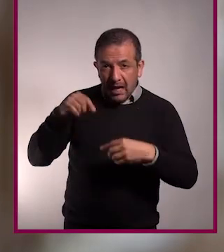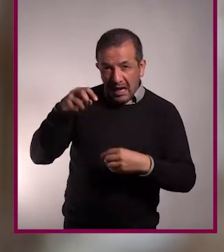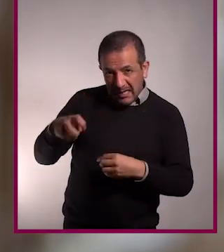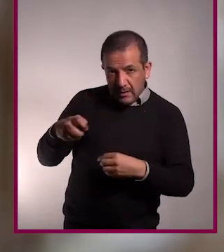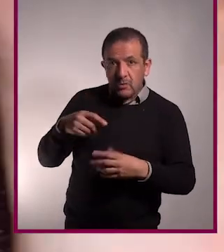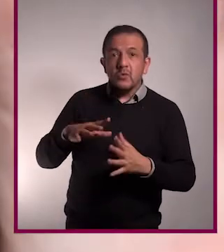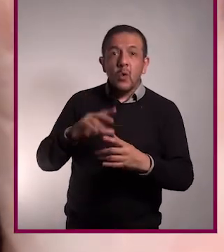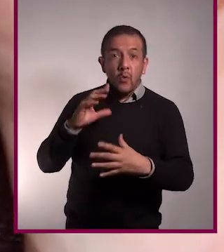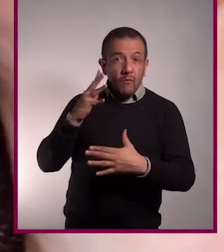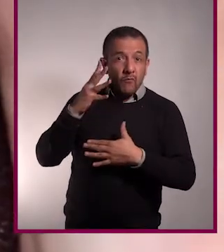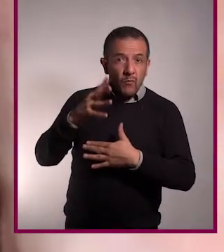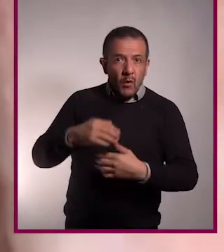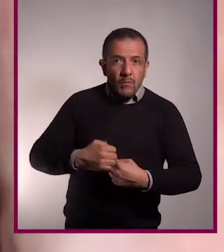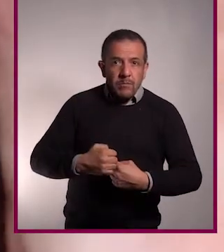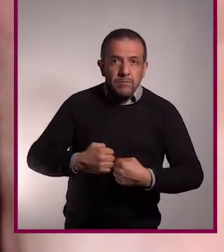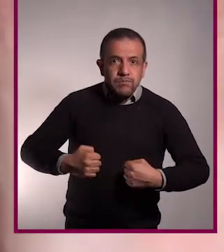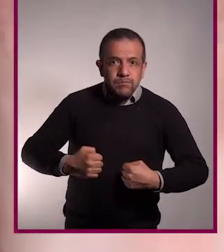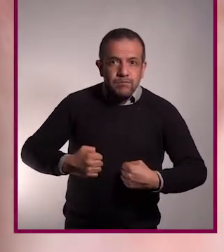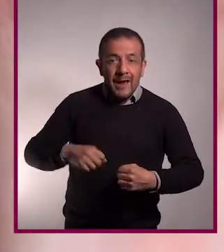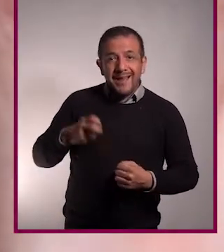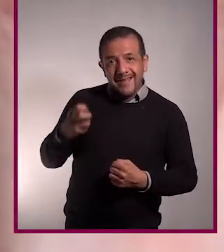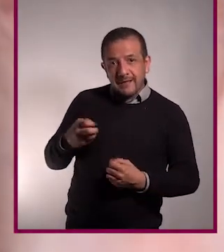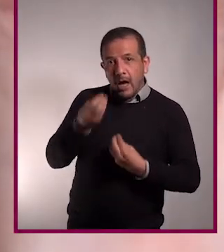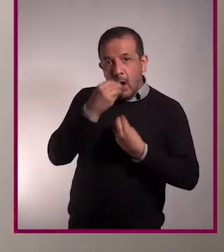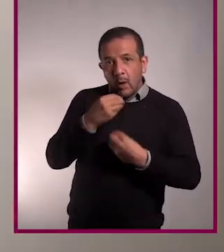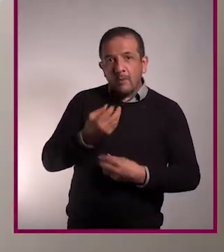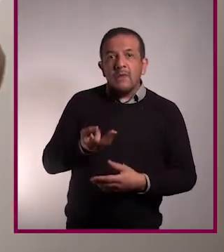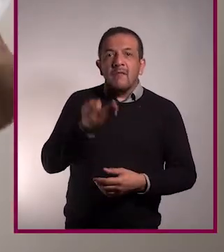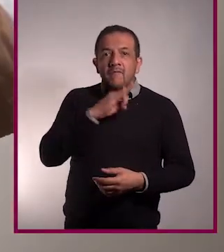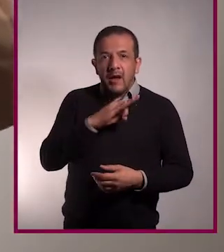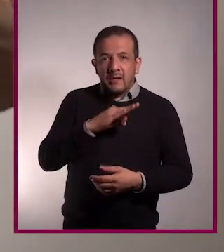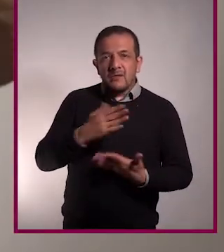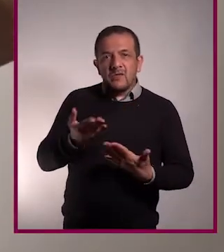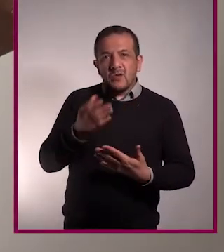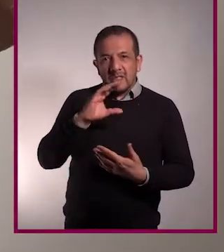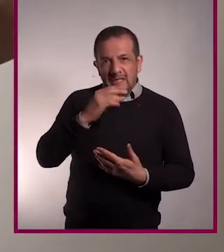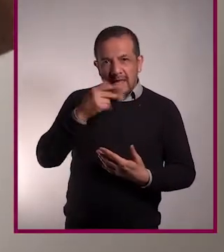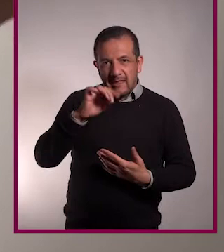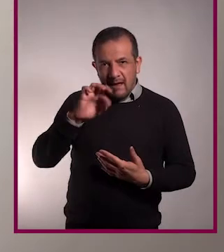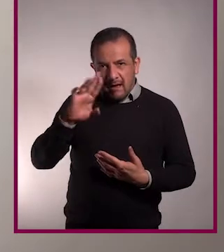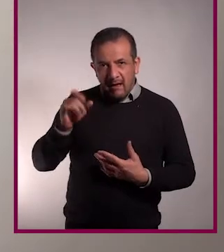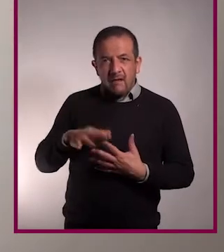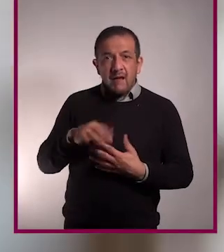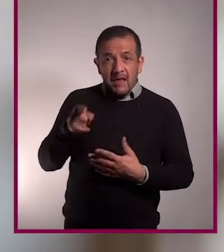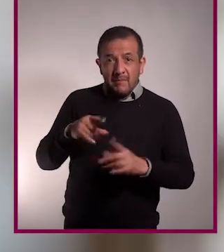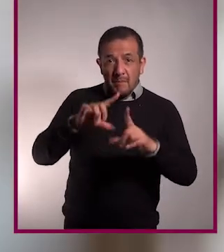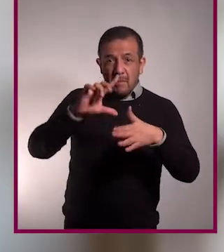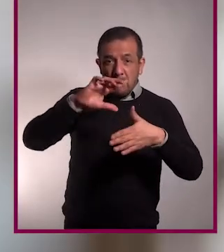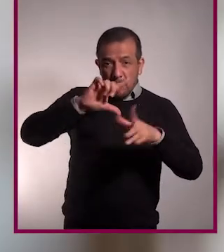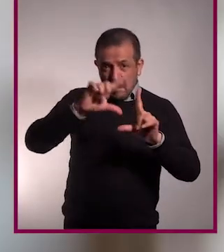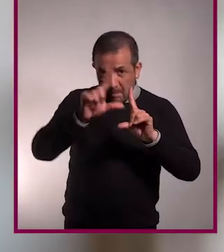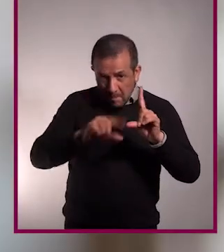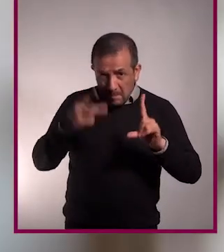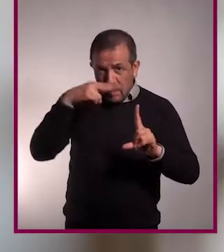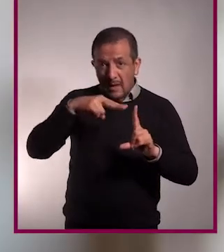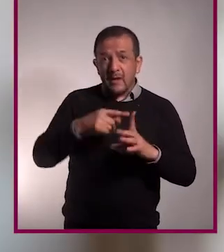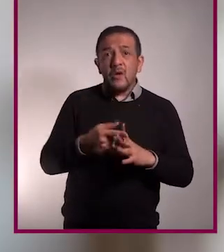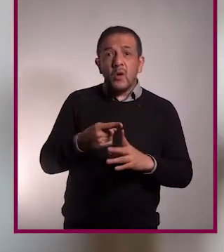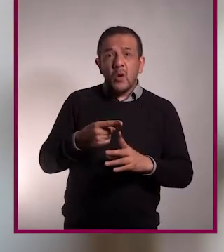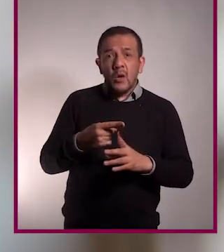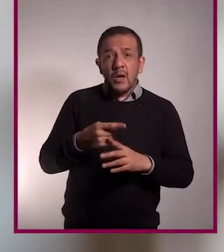ultraprocesados se relaciona directamente con el sobrepeso y la obesidad. En niños y niñas, el consumo de estos productos chatarra es muy